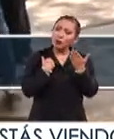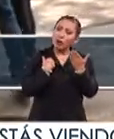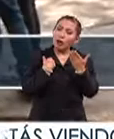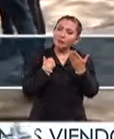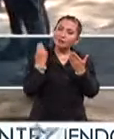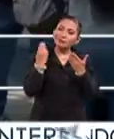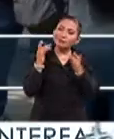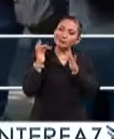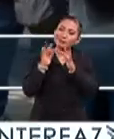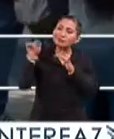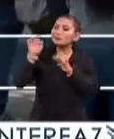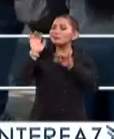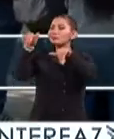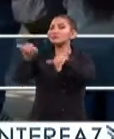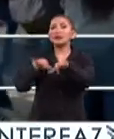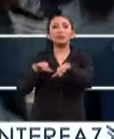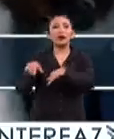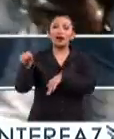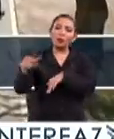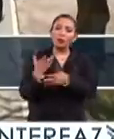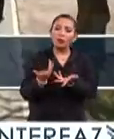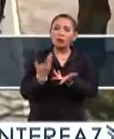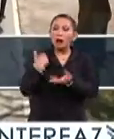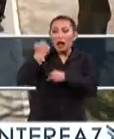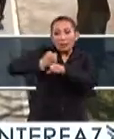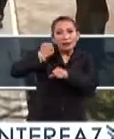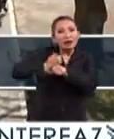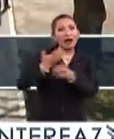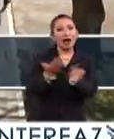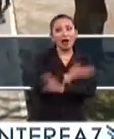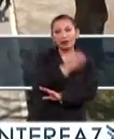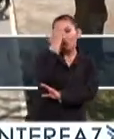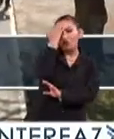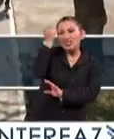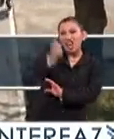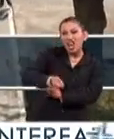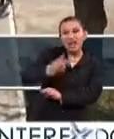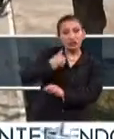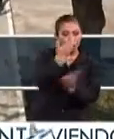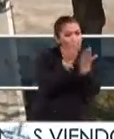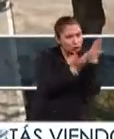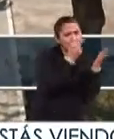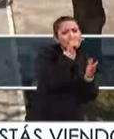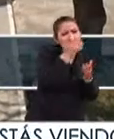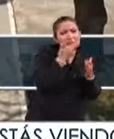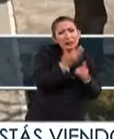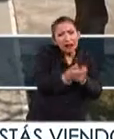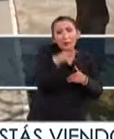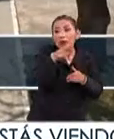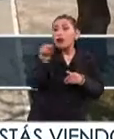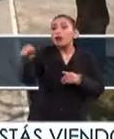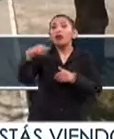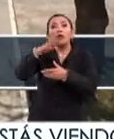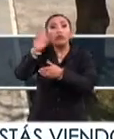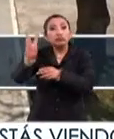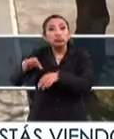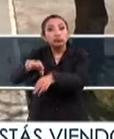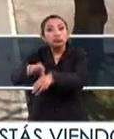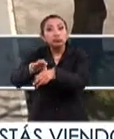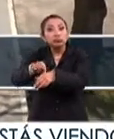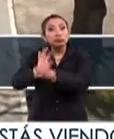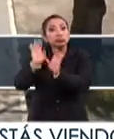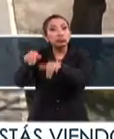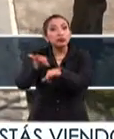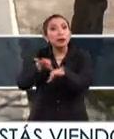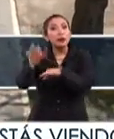contacto con el mundo laboral. Necesitas saber de qué se trata lo que estás aprendiendo y cómo se relaciona y se vincula